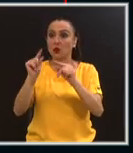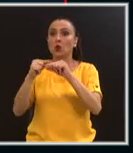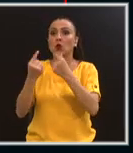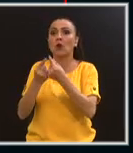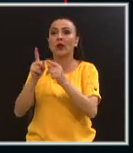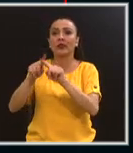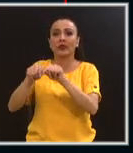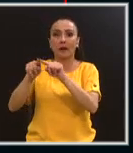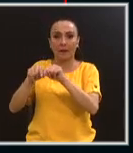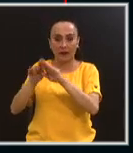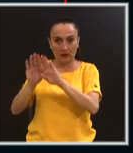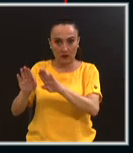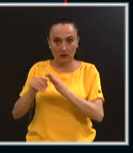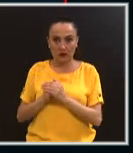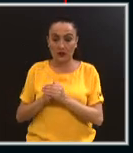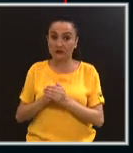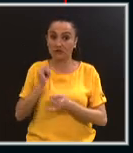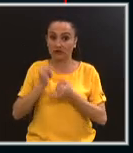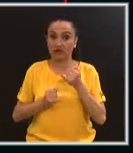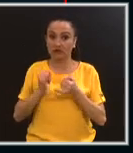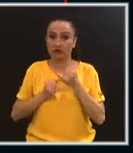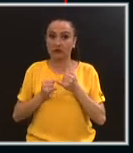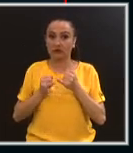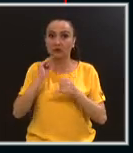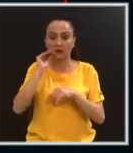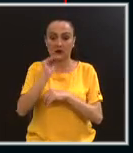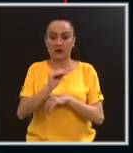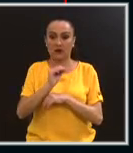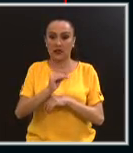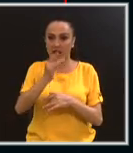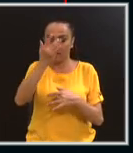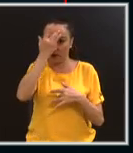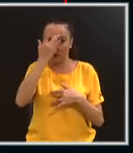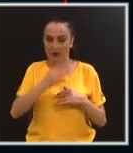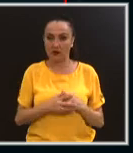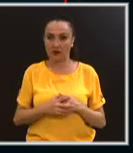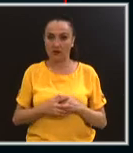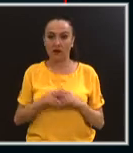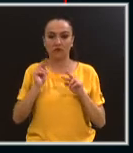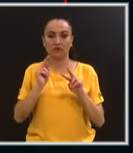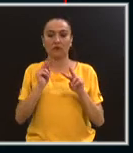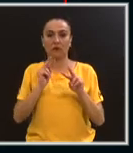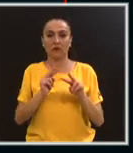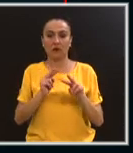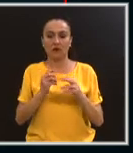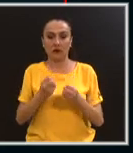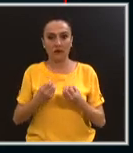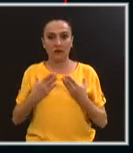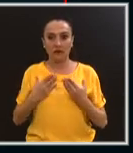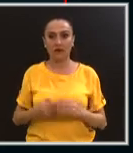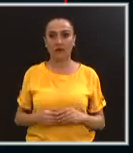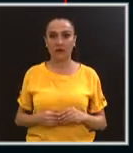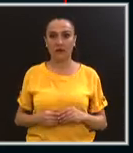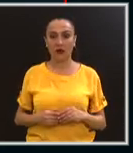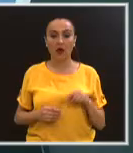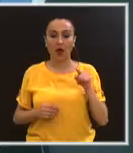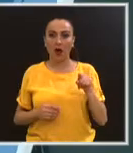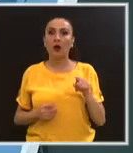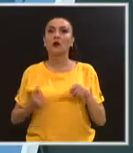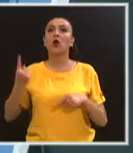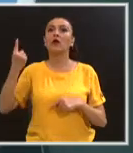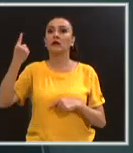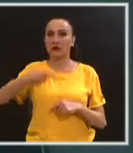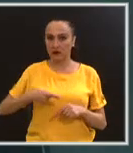de intervención y finalmente la notificación de la enfermedad a vigilancia epidemiológica esto es